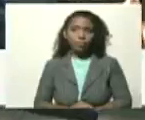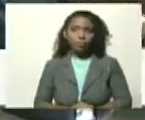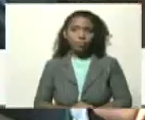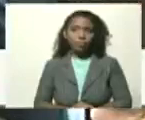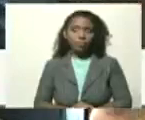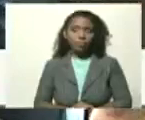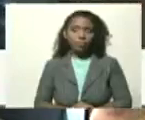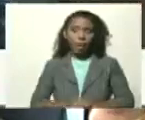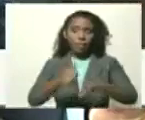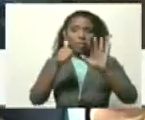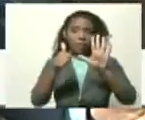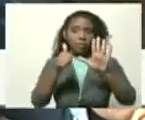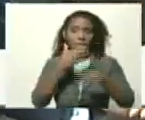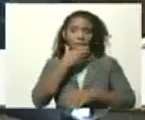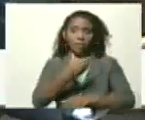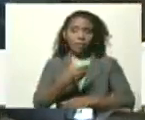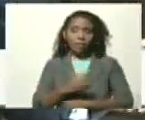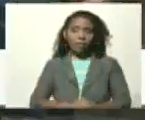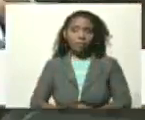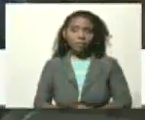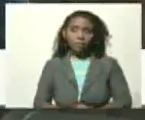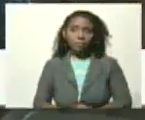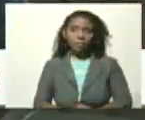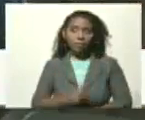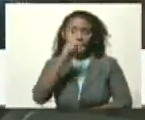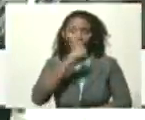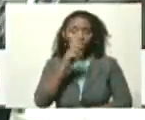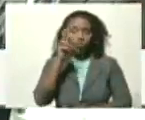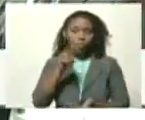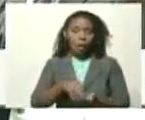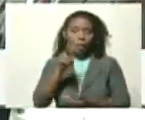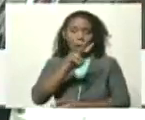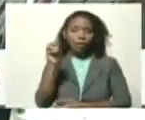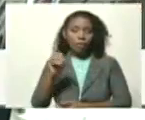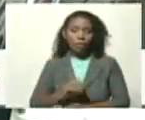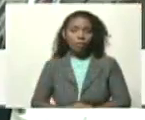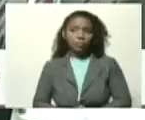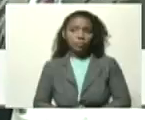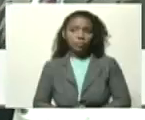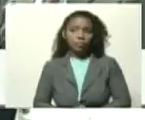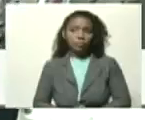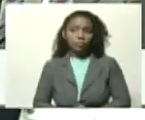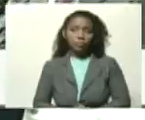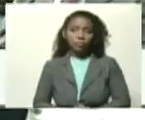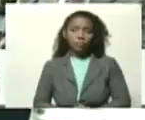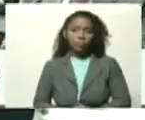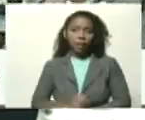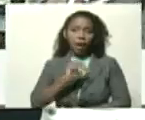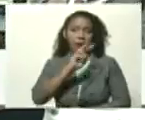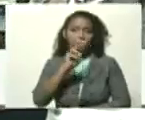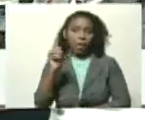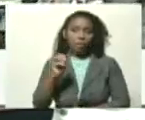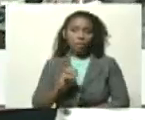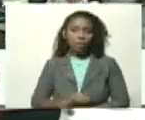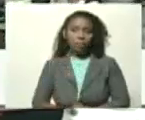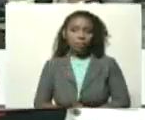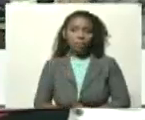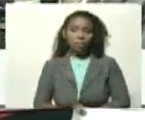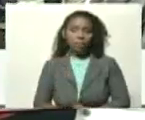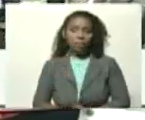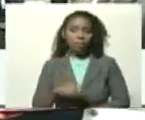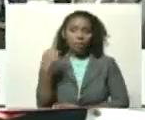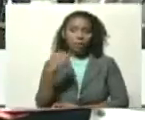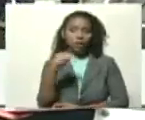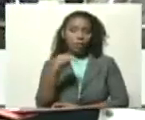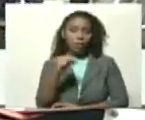Del 6 de diciembre del año 2020 al 20 de